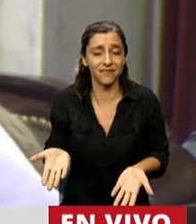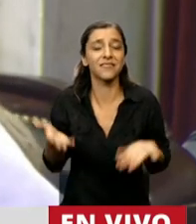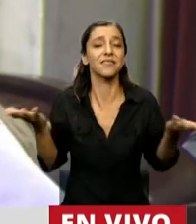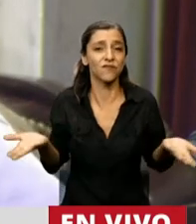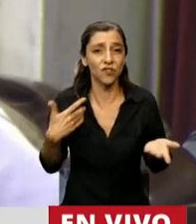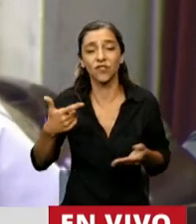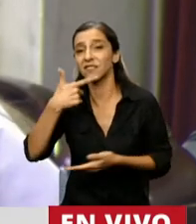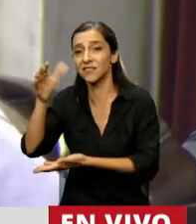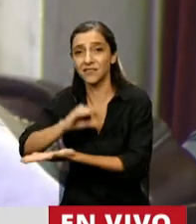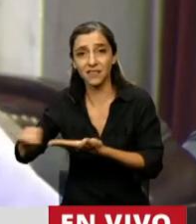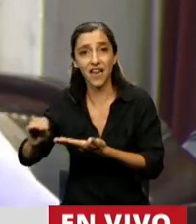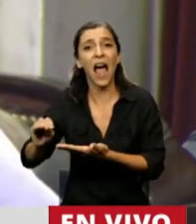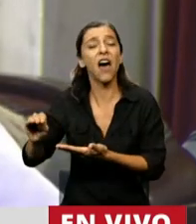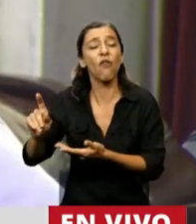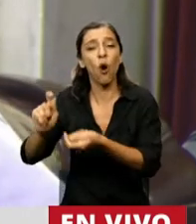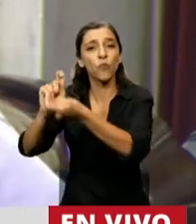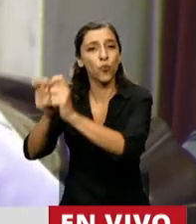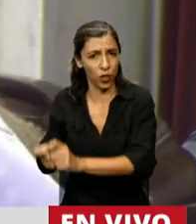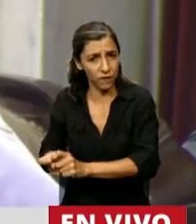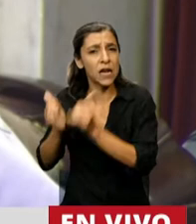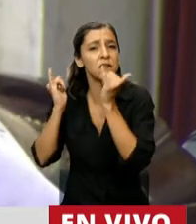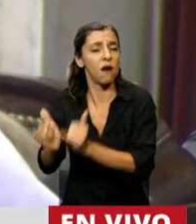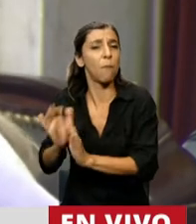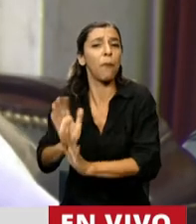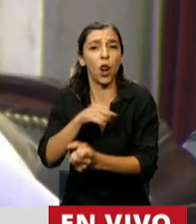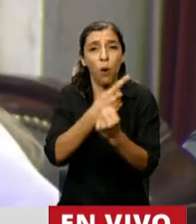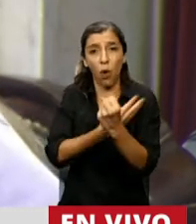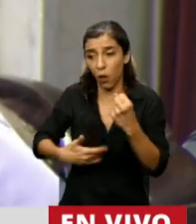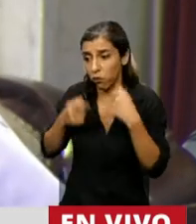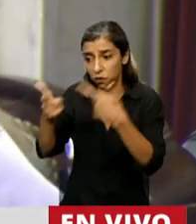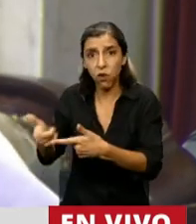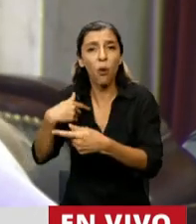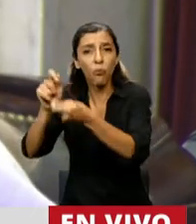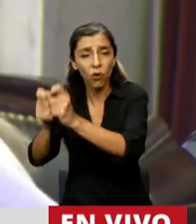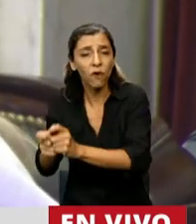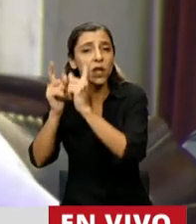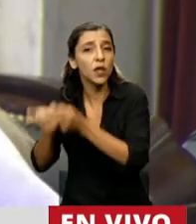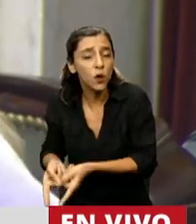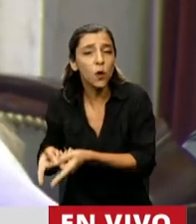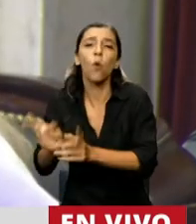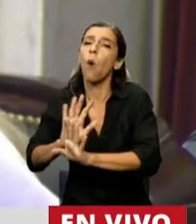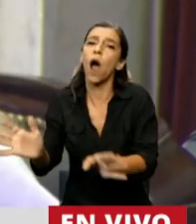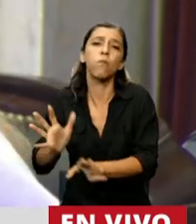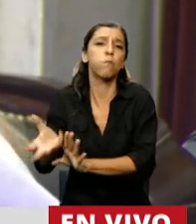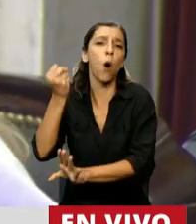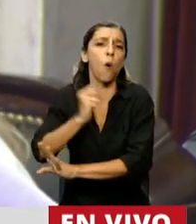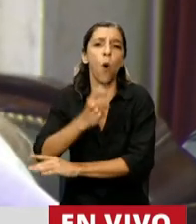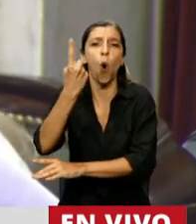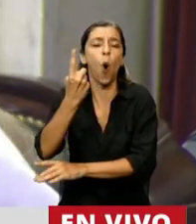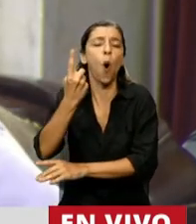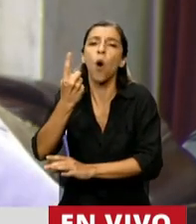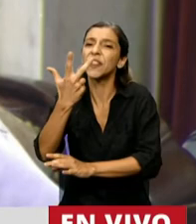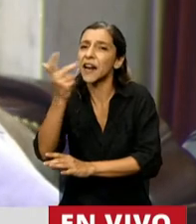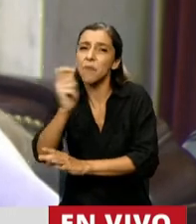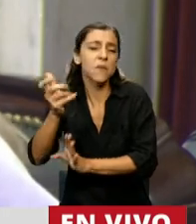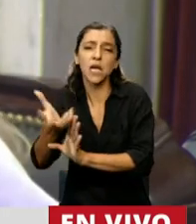el proyecto que venía del Ejecutivo, pero mantuvo la decisión de robarles un trimestre. Gatopardismo puro, fieles a